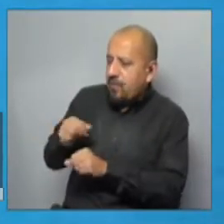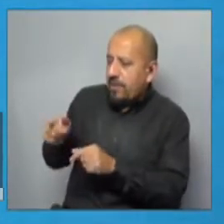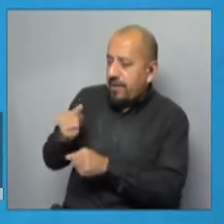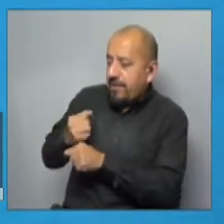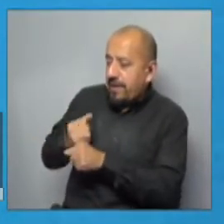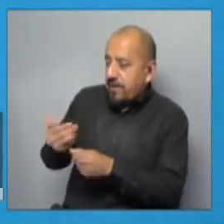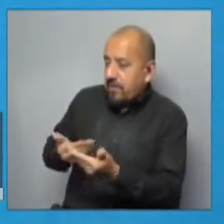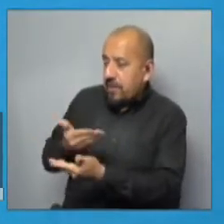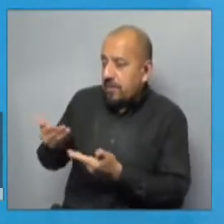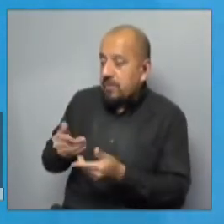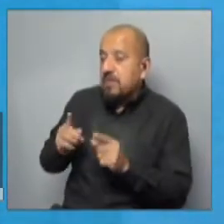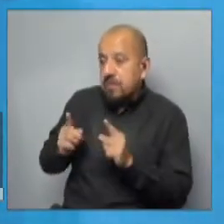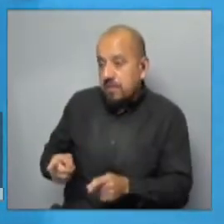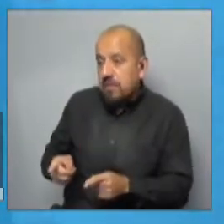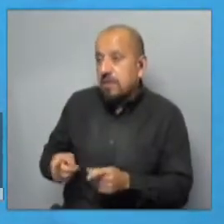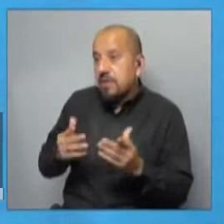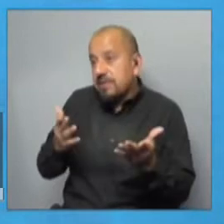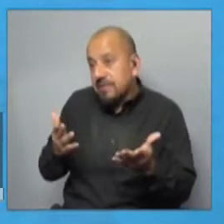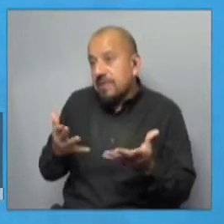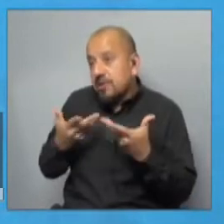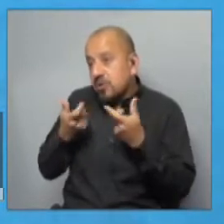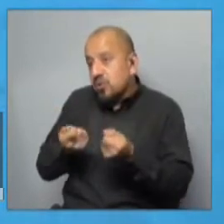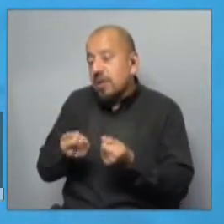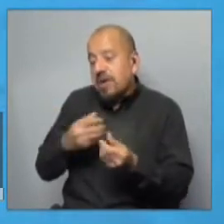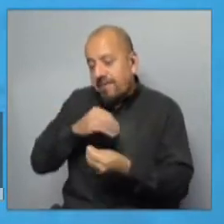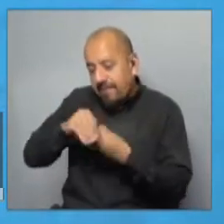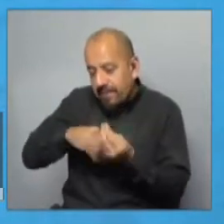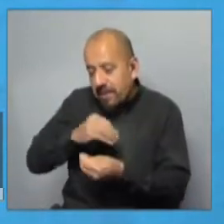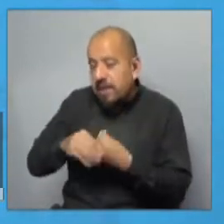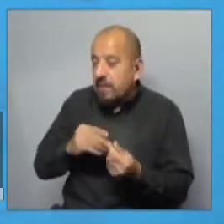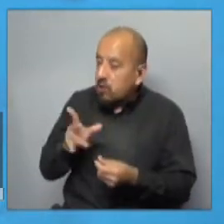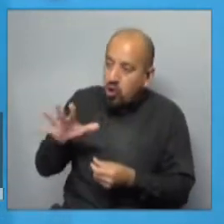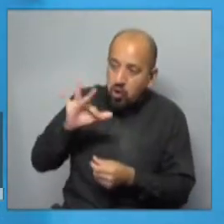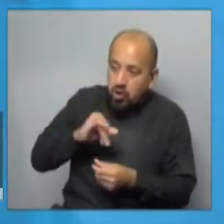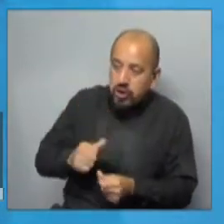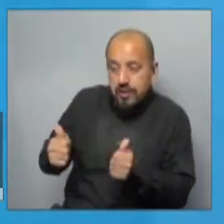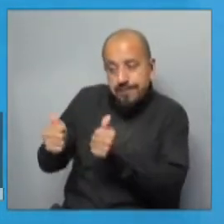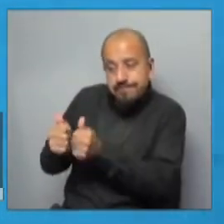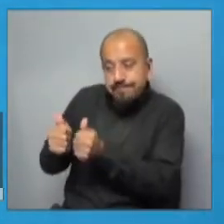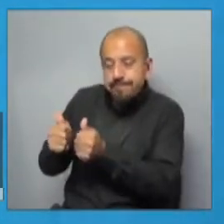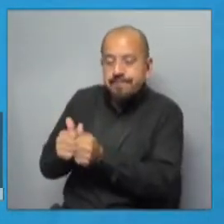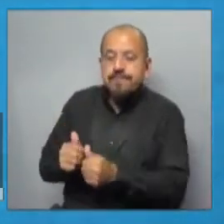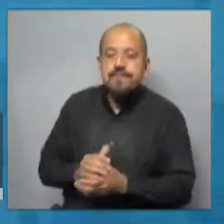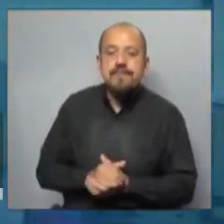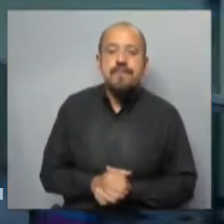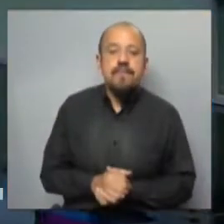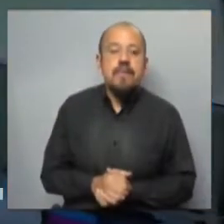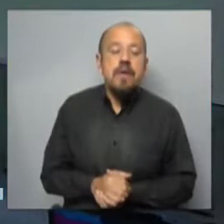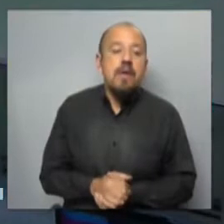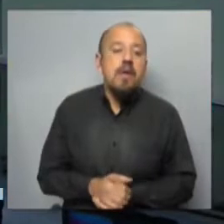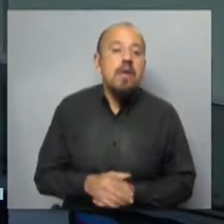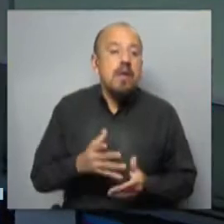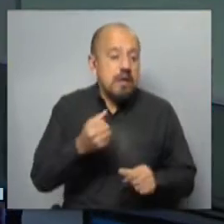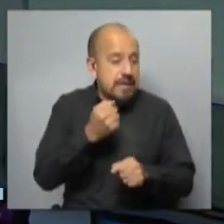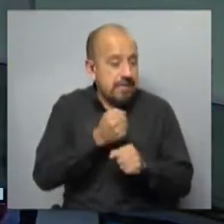con otros compañeros sino para el aliento que significa para la familia que está día a día con él claro es trabajar le